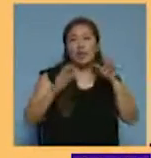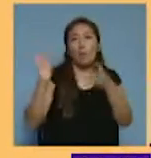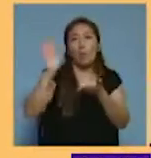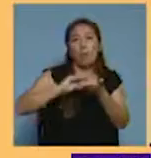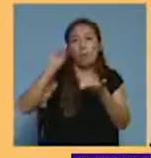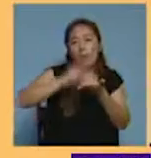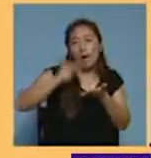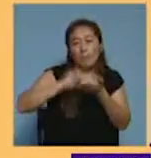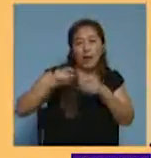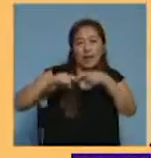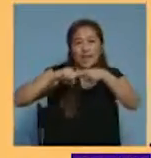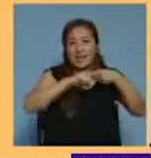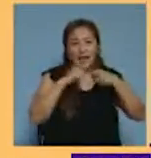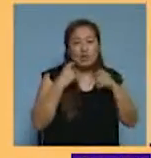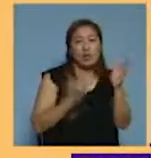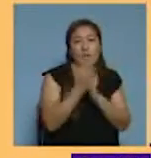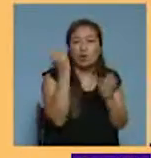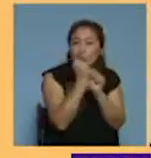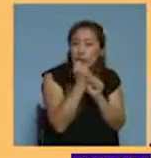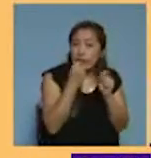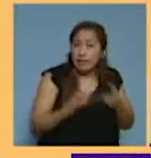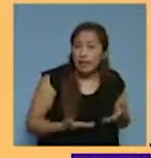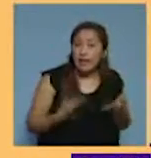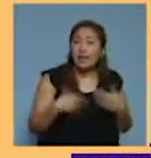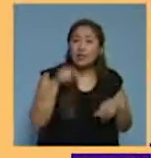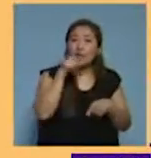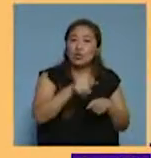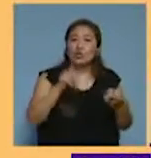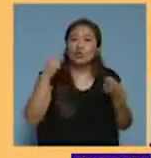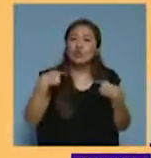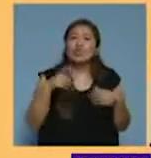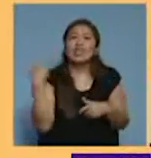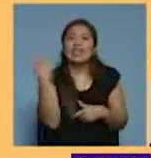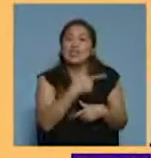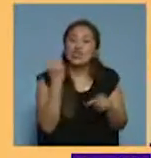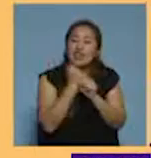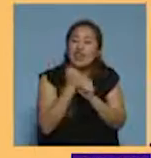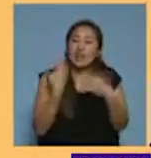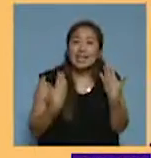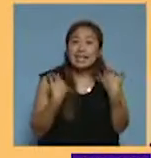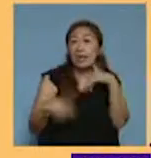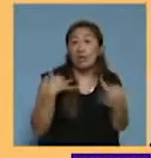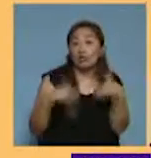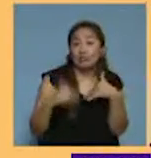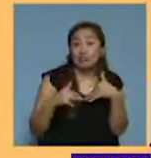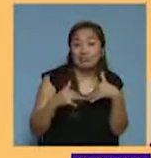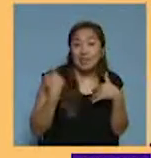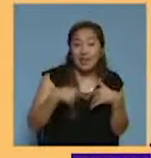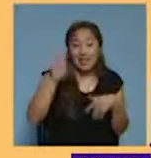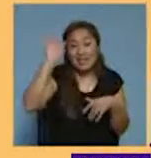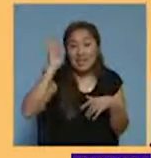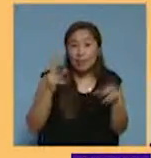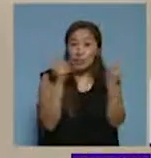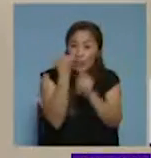todavía no está la máquina trabajando es decir la reacción que nosotros pretendemos tener es inmediata frente a cualquier